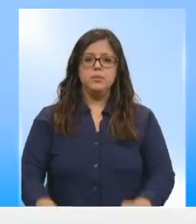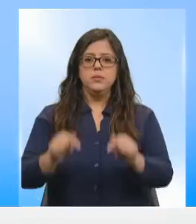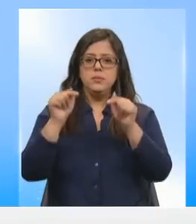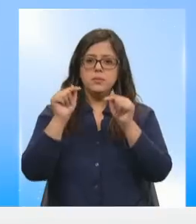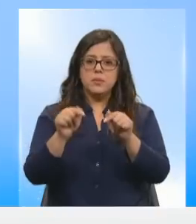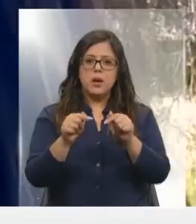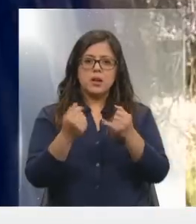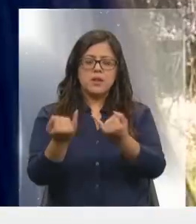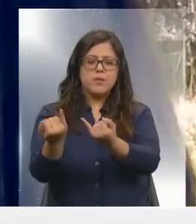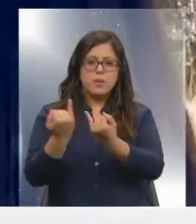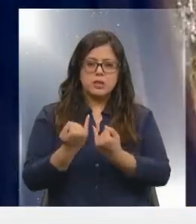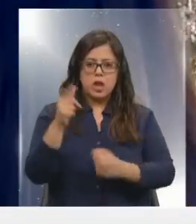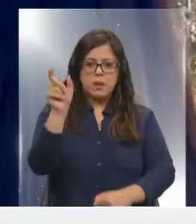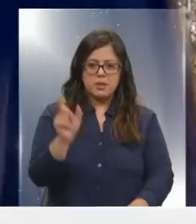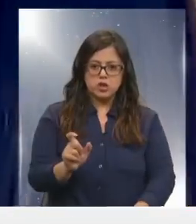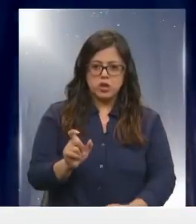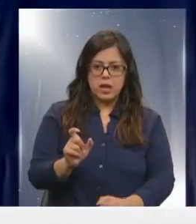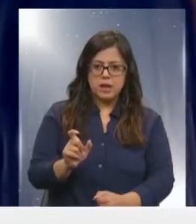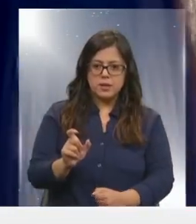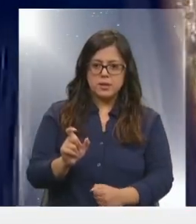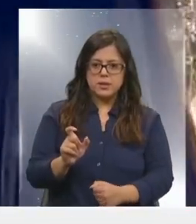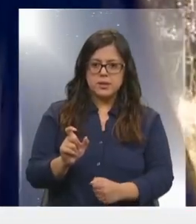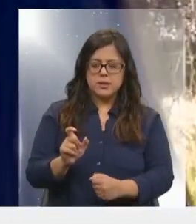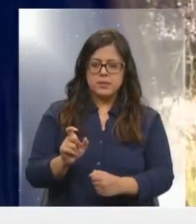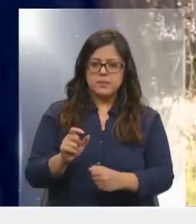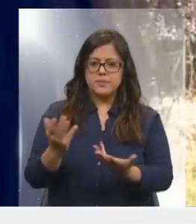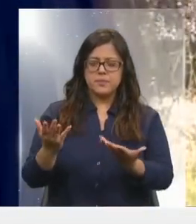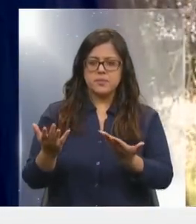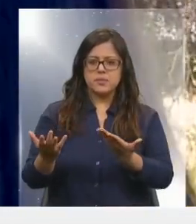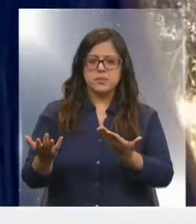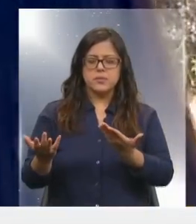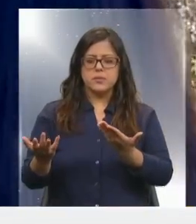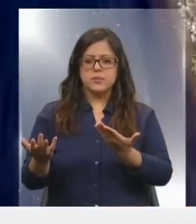sacar información a este tipo, a quien me mandara